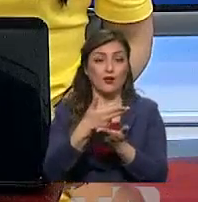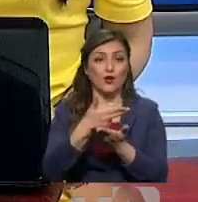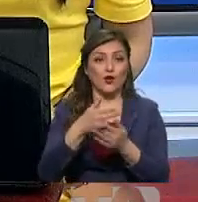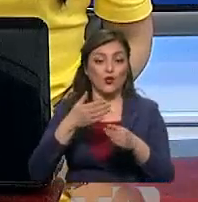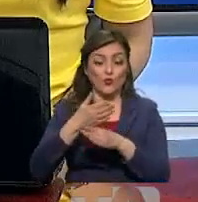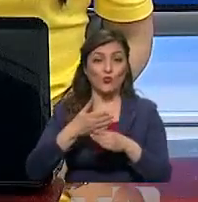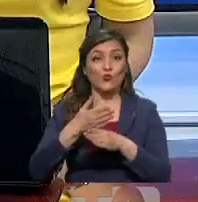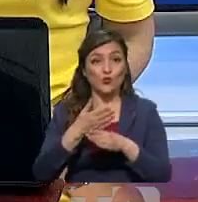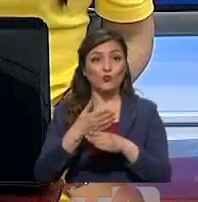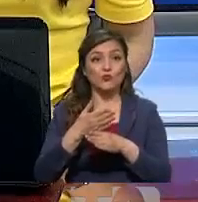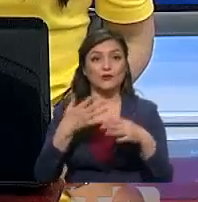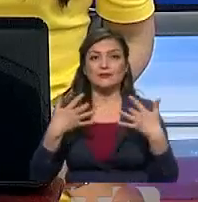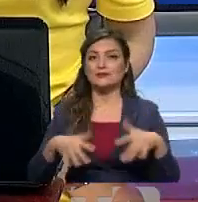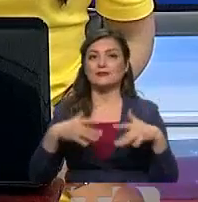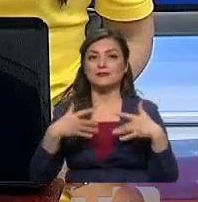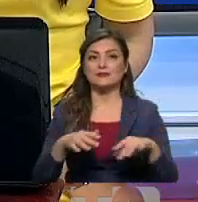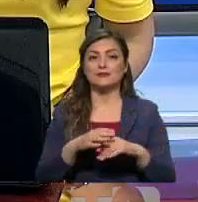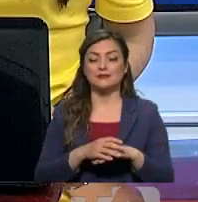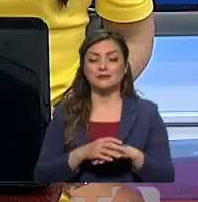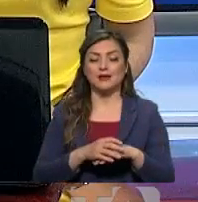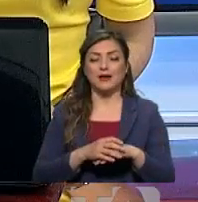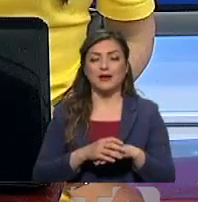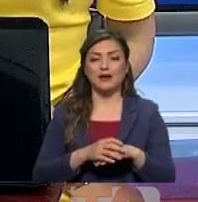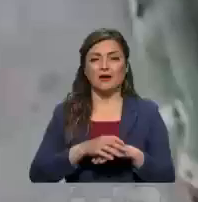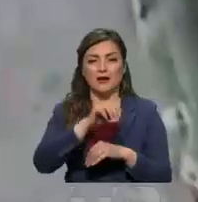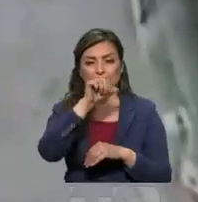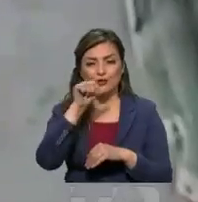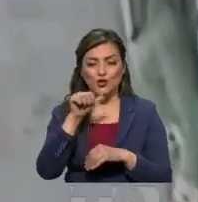y sustancias sujetas a fiscalización fueron aprehendidas.